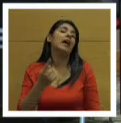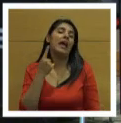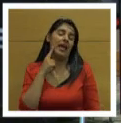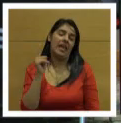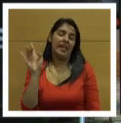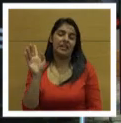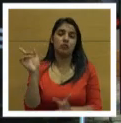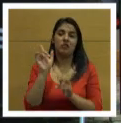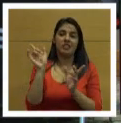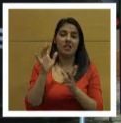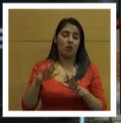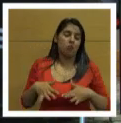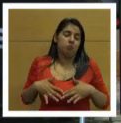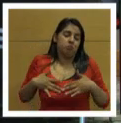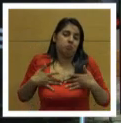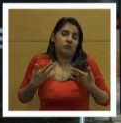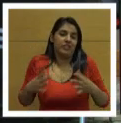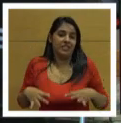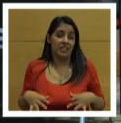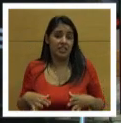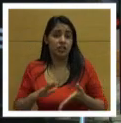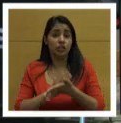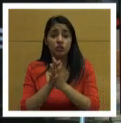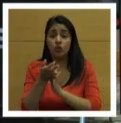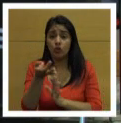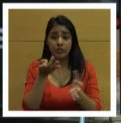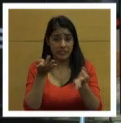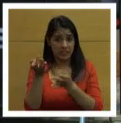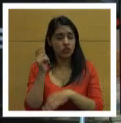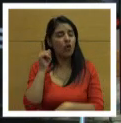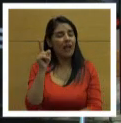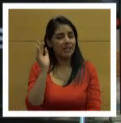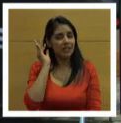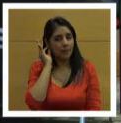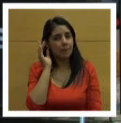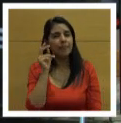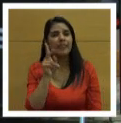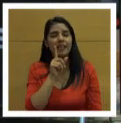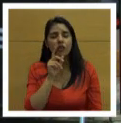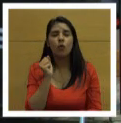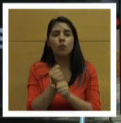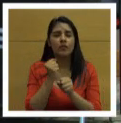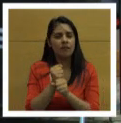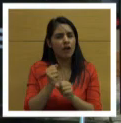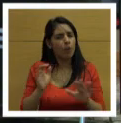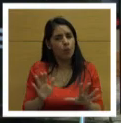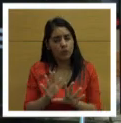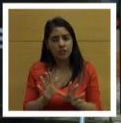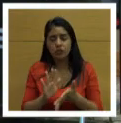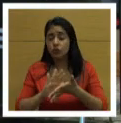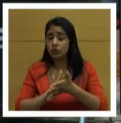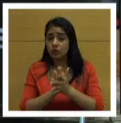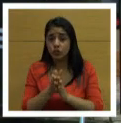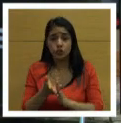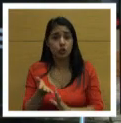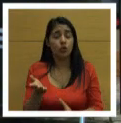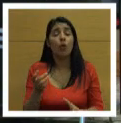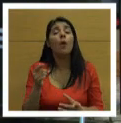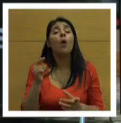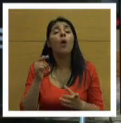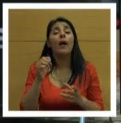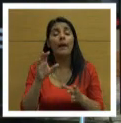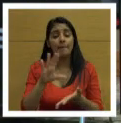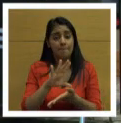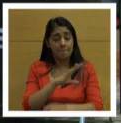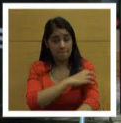aquí se han dicho, y ella ha tenido un trabajo muy intenso a través de todo el país. Es de muy reciente creación esta secretaría y